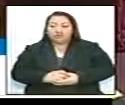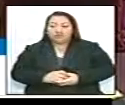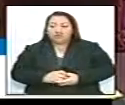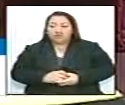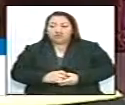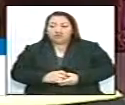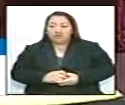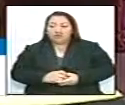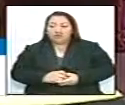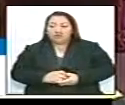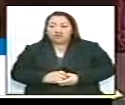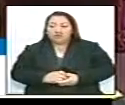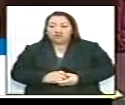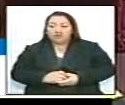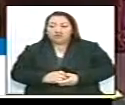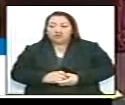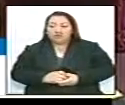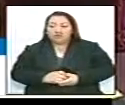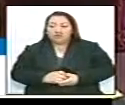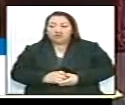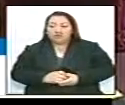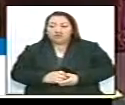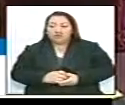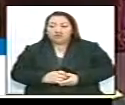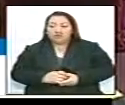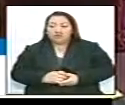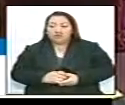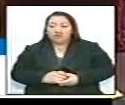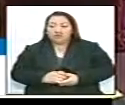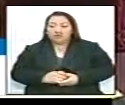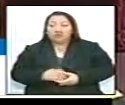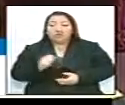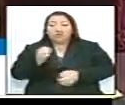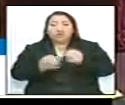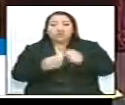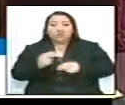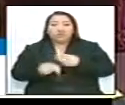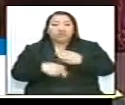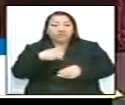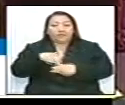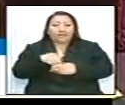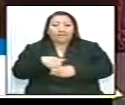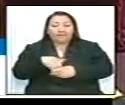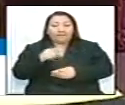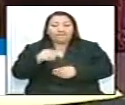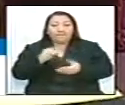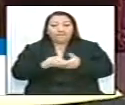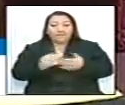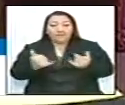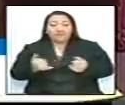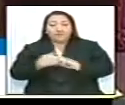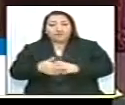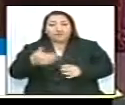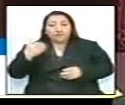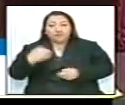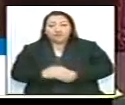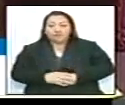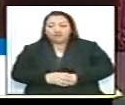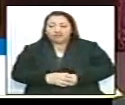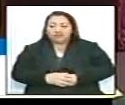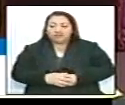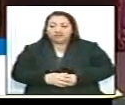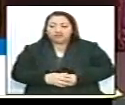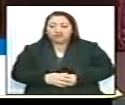puede hacer, que nos puedan decir si el Jurado Nacional de Elecciones actual o anterior ha